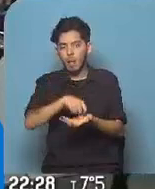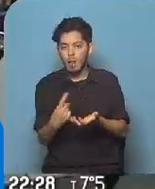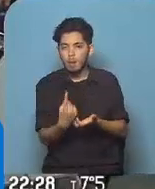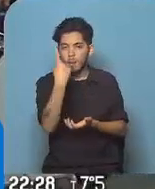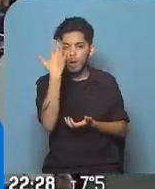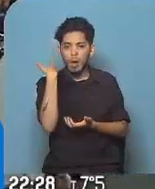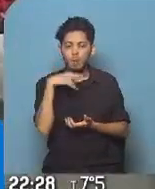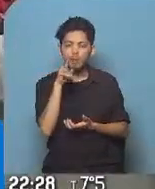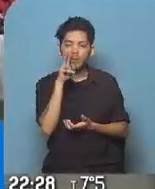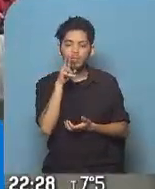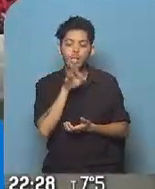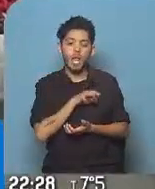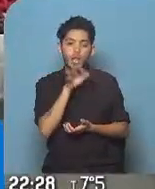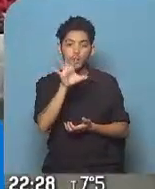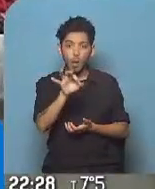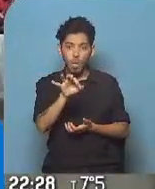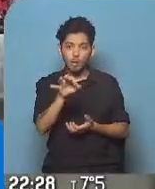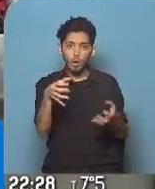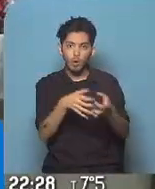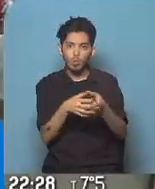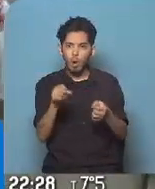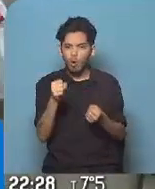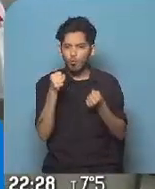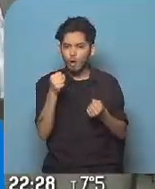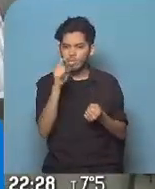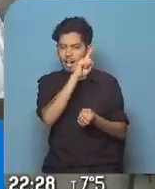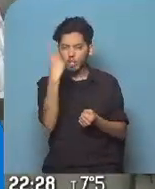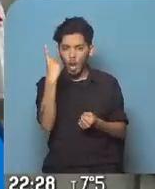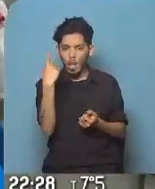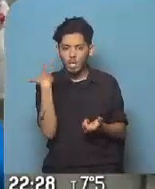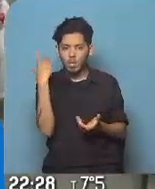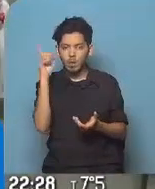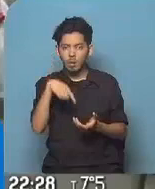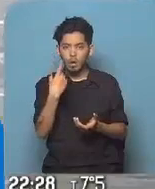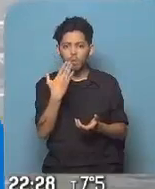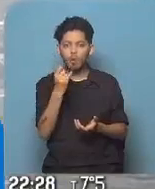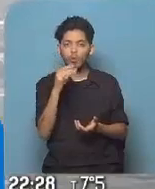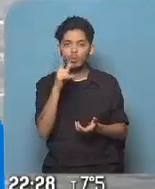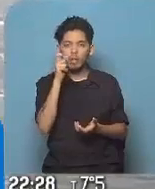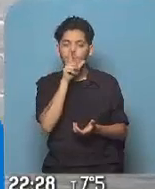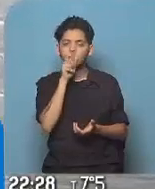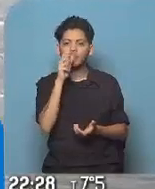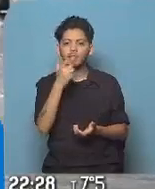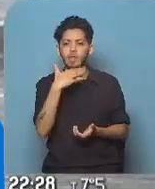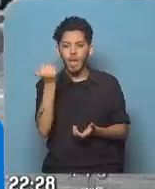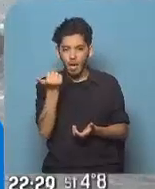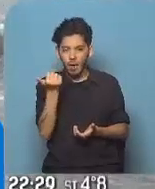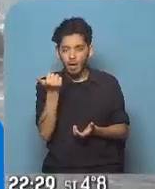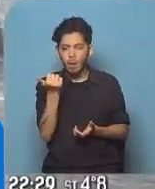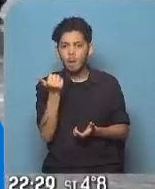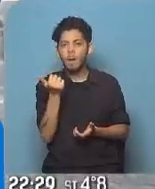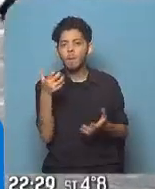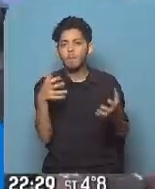los años 50 que una fuerza ultranacionalista llegaba a la Bundestag. Los dirigentes